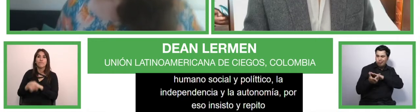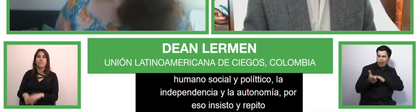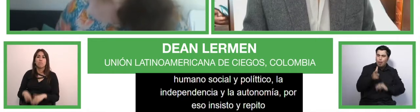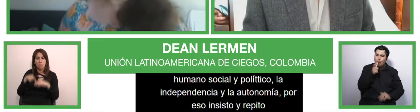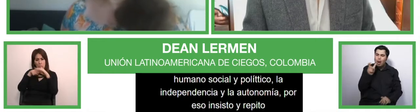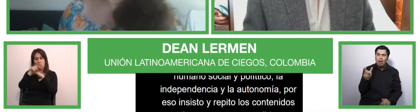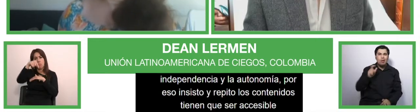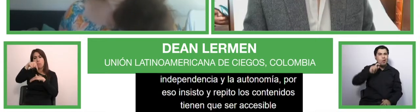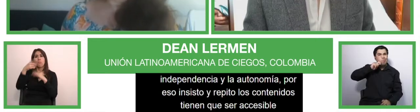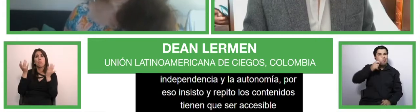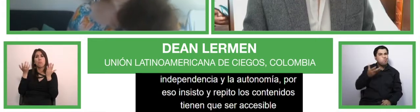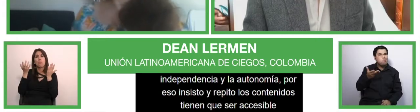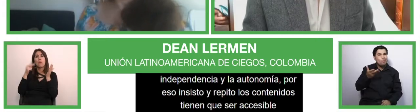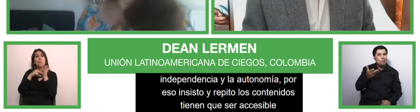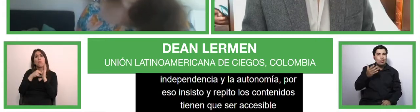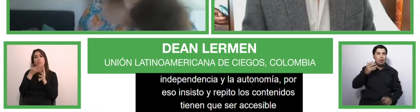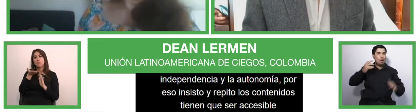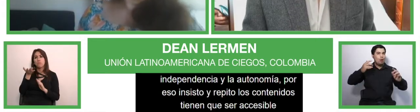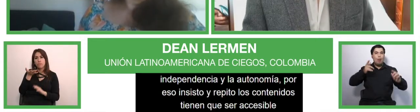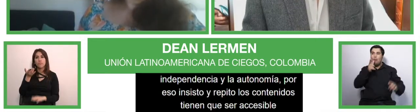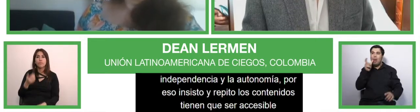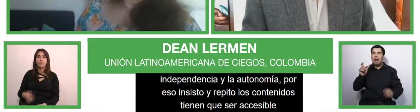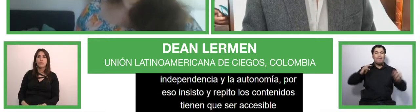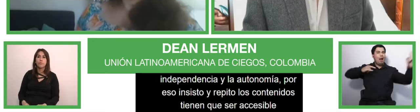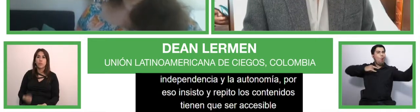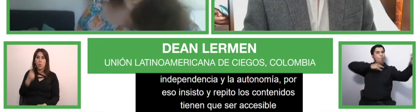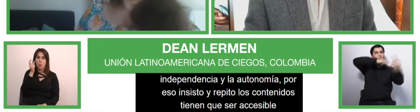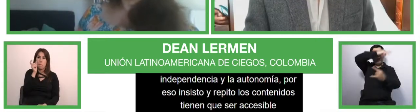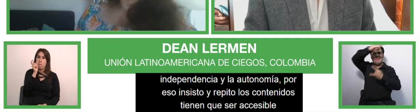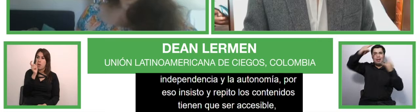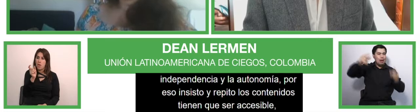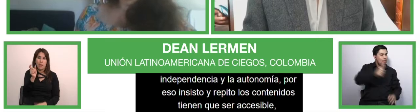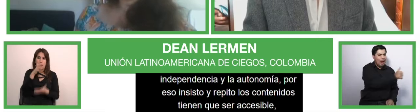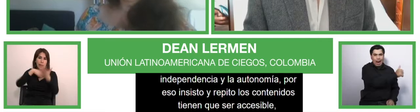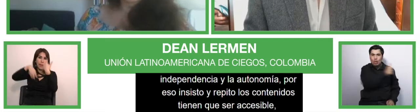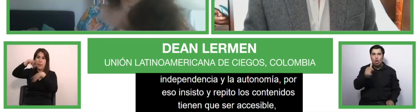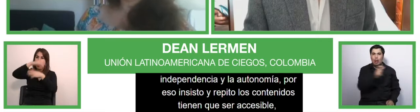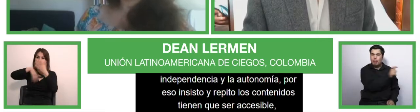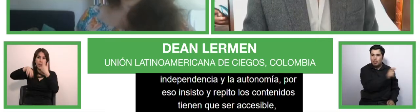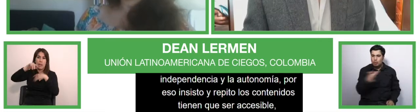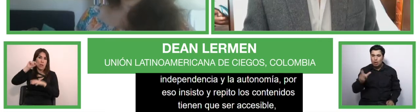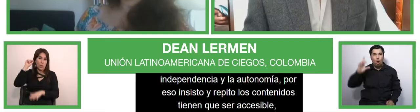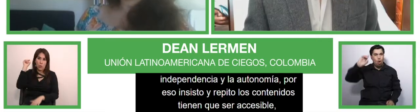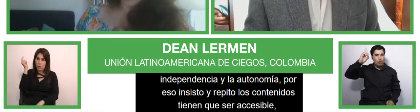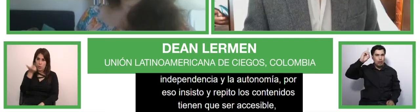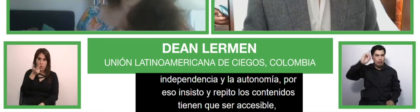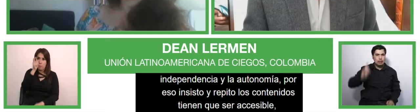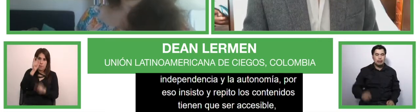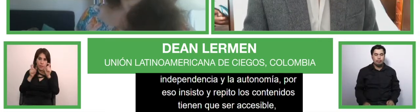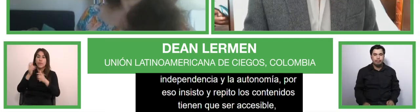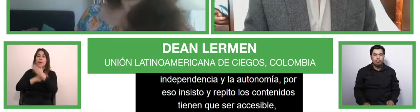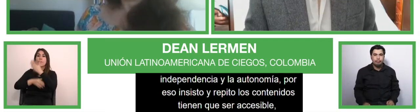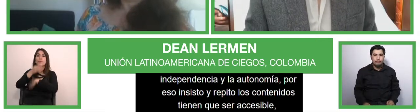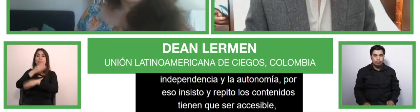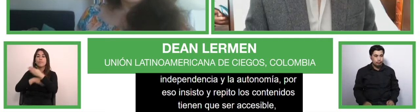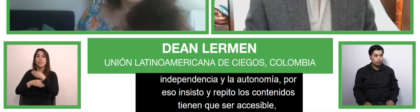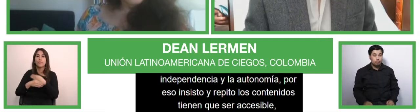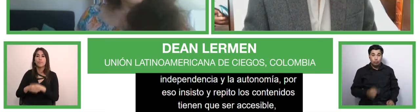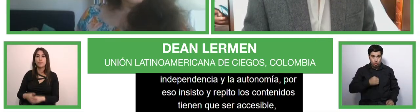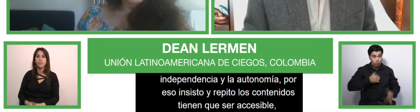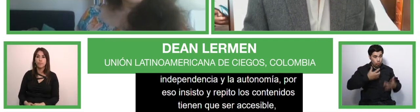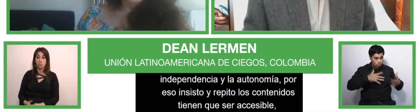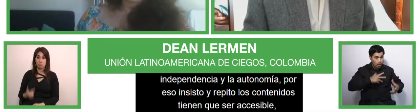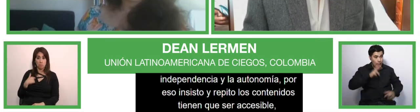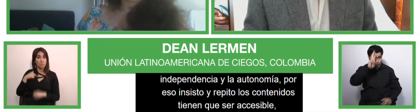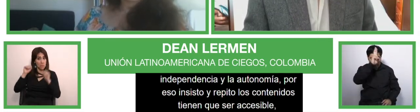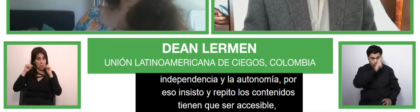concepto universal para todo estudiante con discapacidad. Constanza, hasta aquí mis primeras